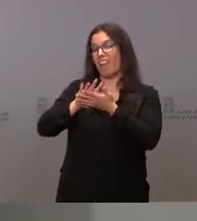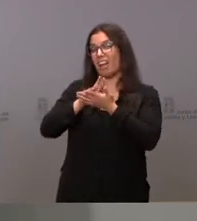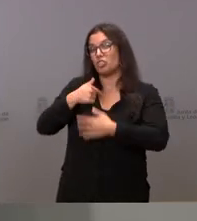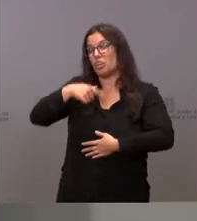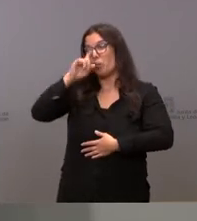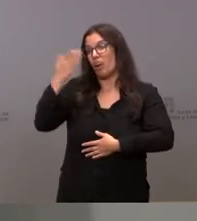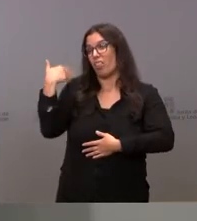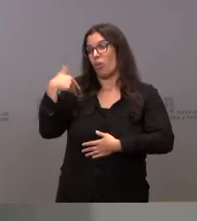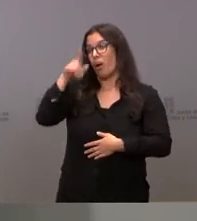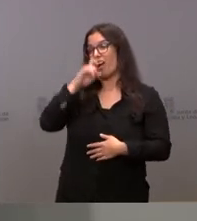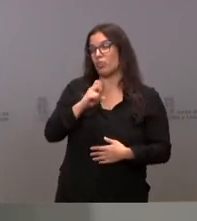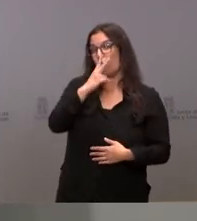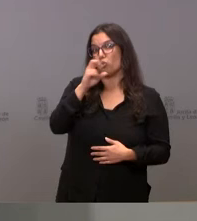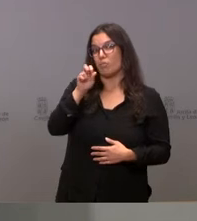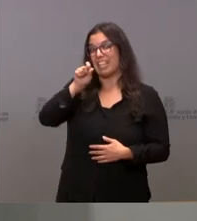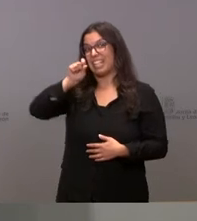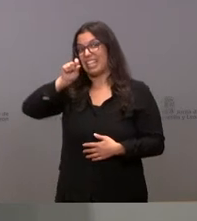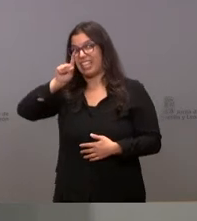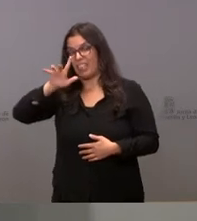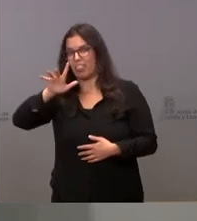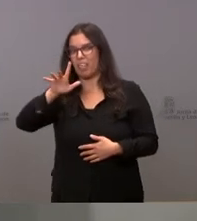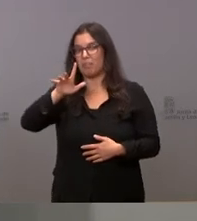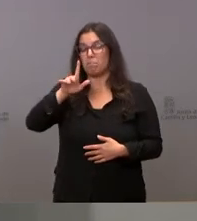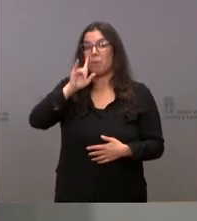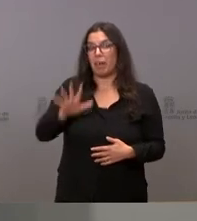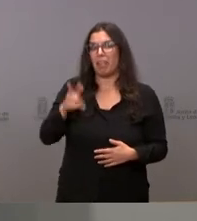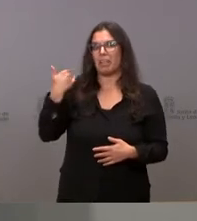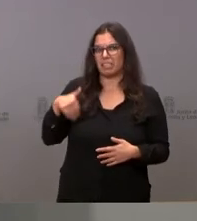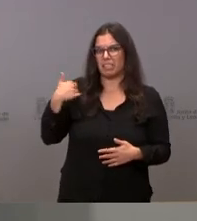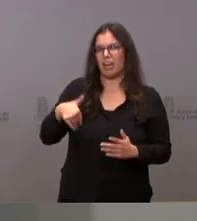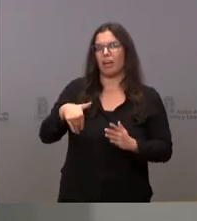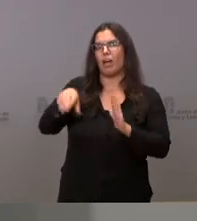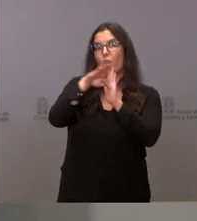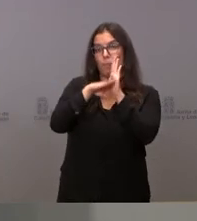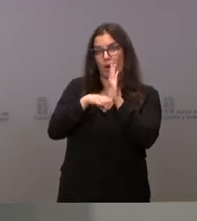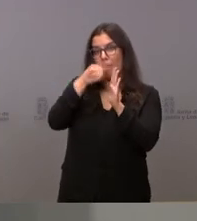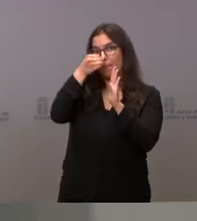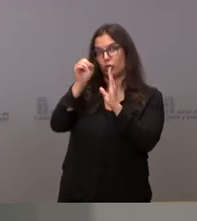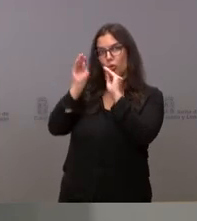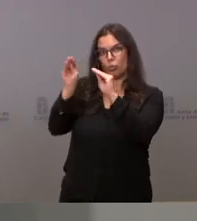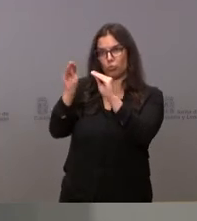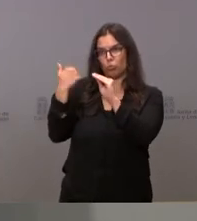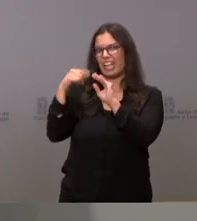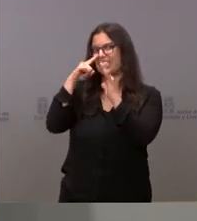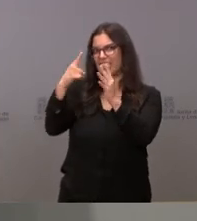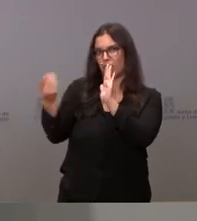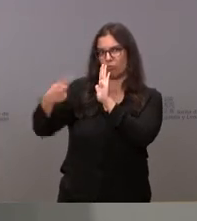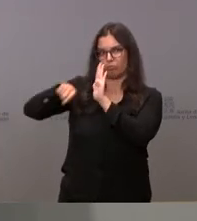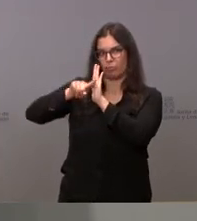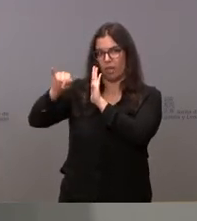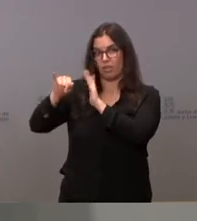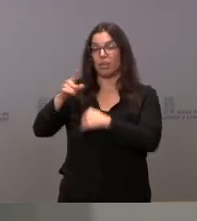recuerde, porque creo que ya estuvo, si yo no recuerdo mal, ya estuvo en el programa del Partido Socialista, lleva 6 años. Nosotros lo que hemos